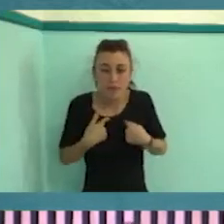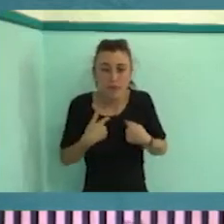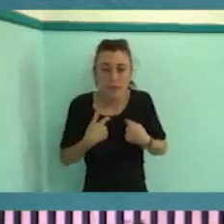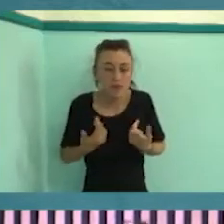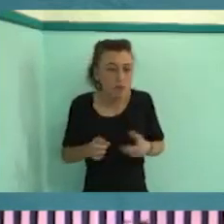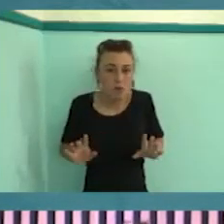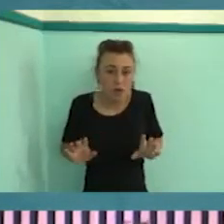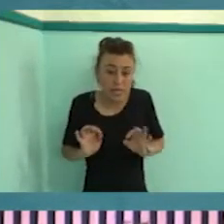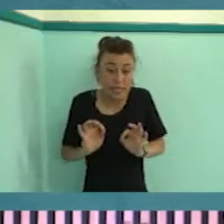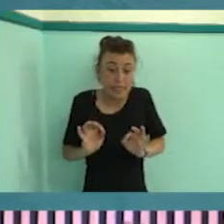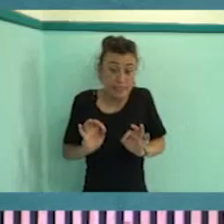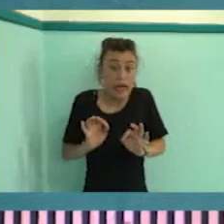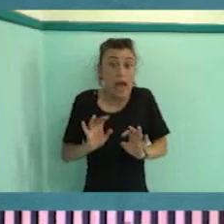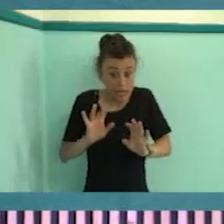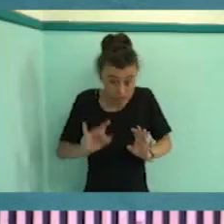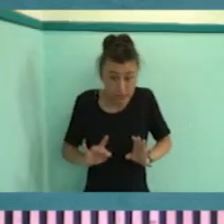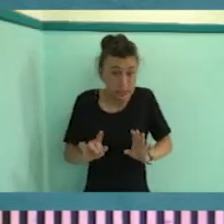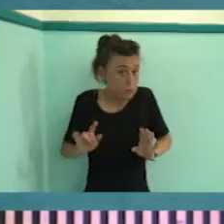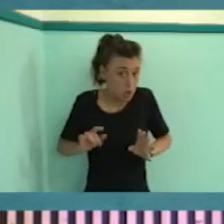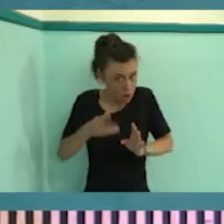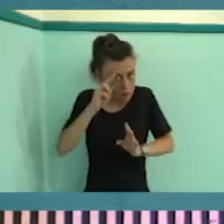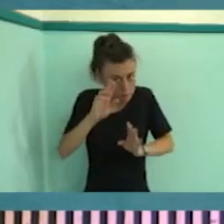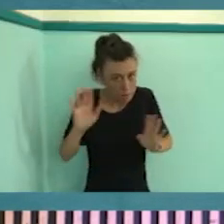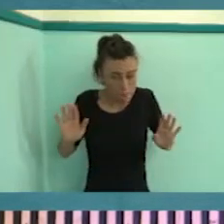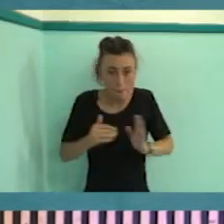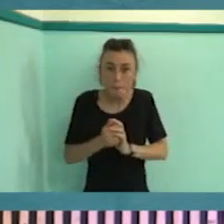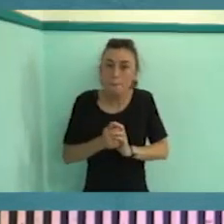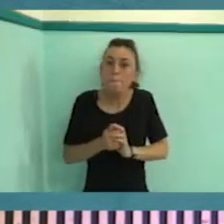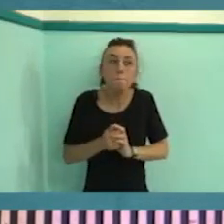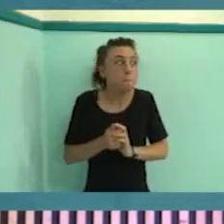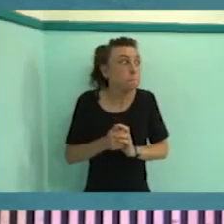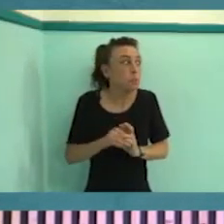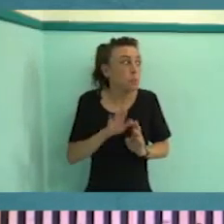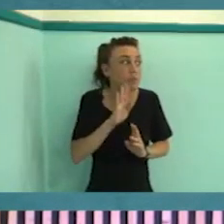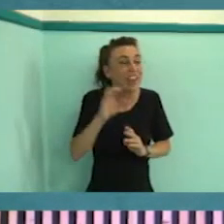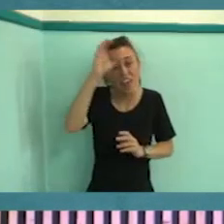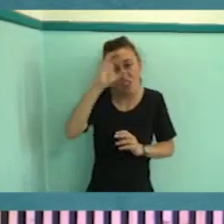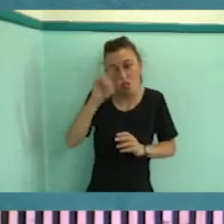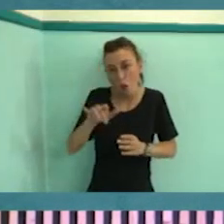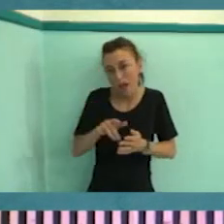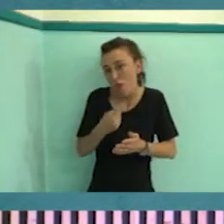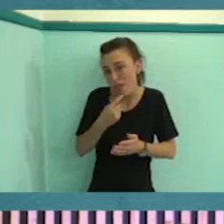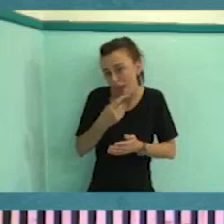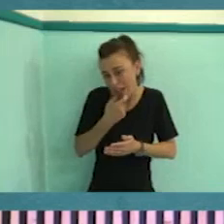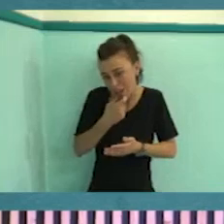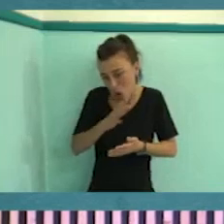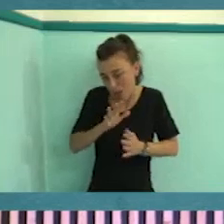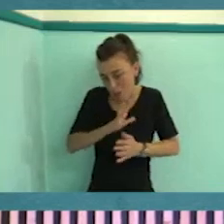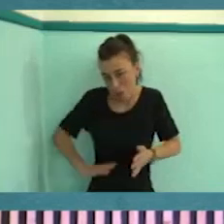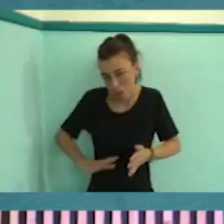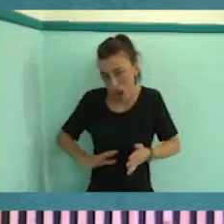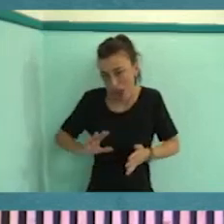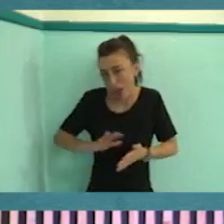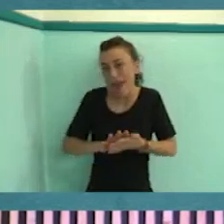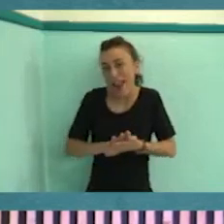merece respeto que eso es lo que vamos a ver ahora y la ciencia también dice est la dice en inglés porque la ciencia Pues de momento habla en inglés es bueno es el idioma que ella